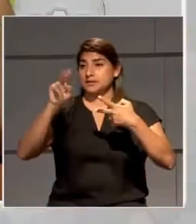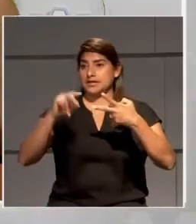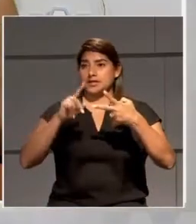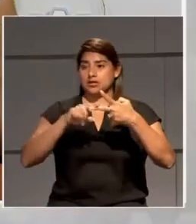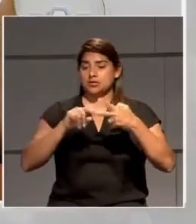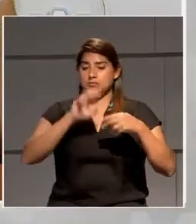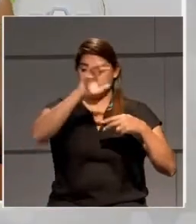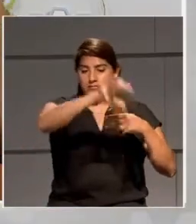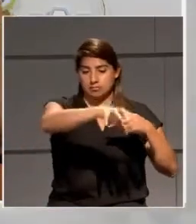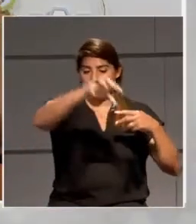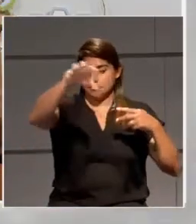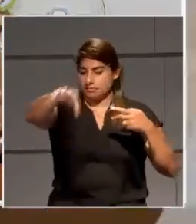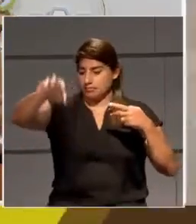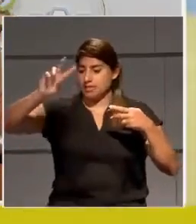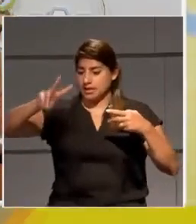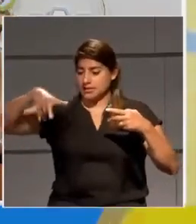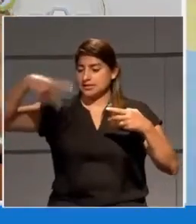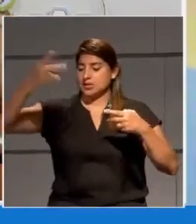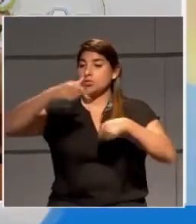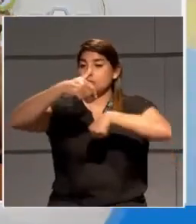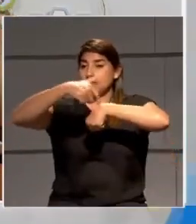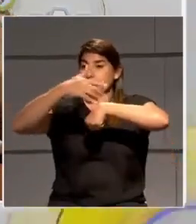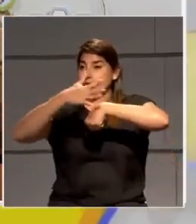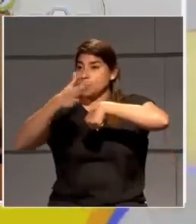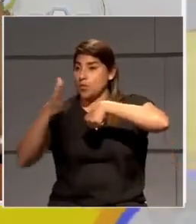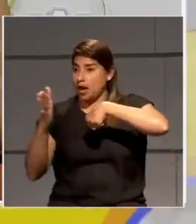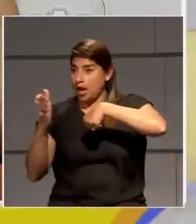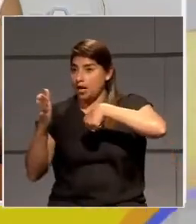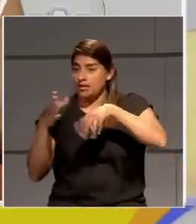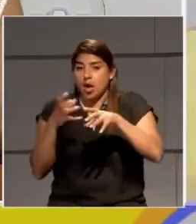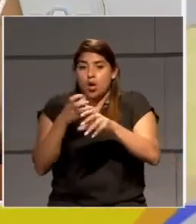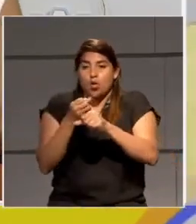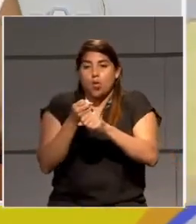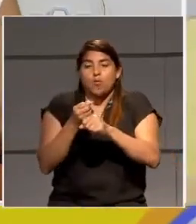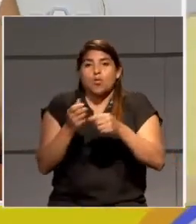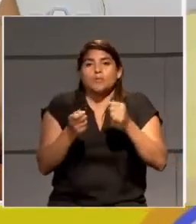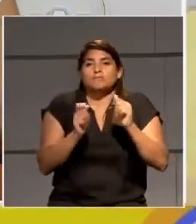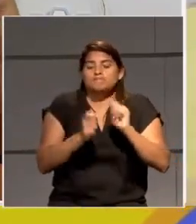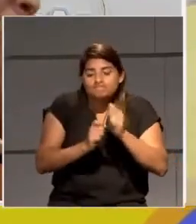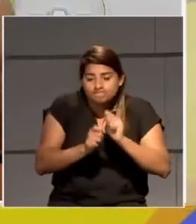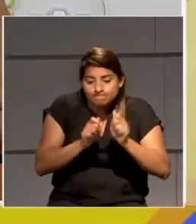haciendo como el elenco de esta segunda temporada, que sea así como casi que